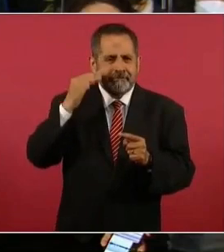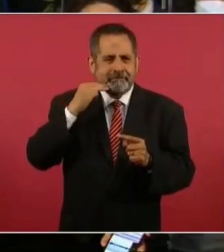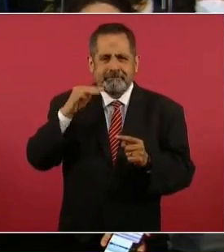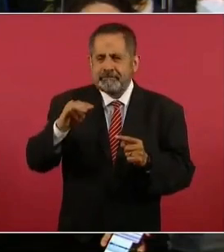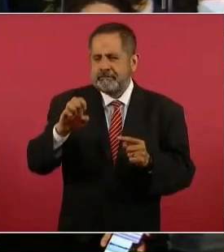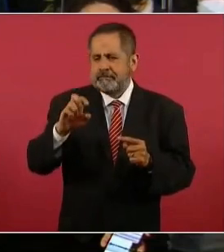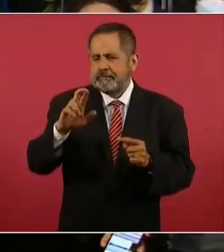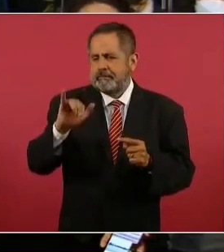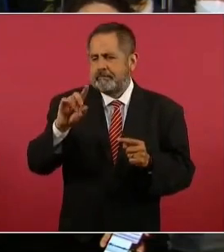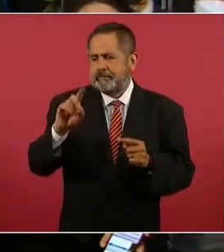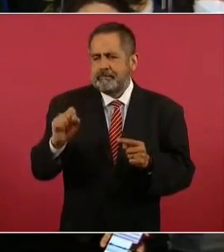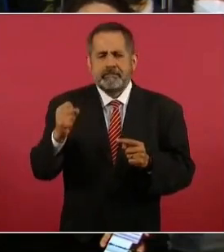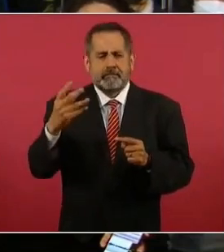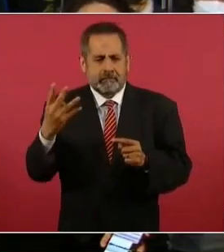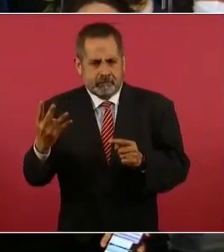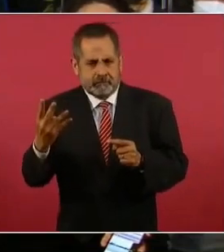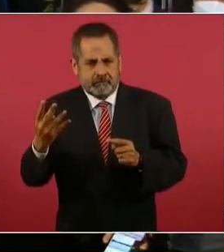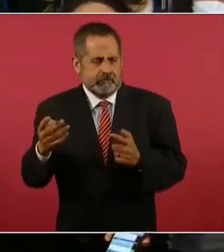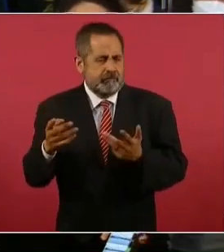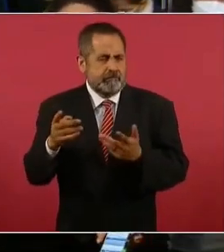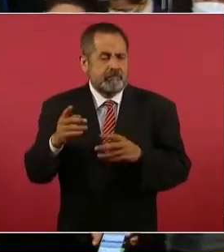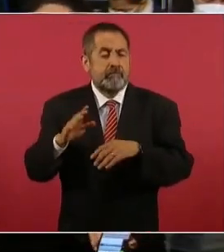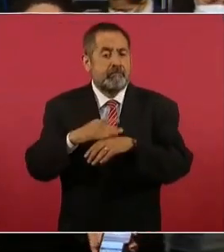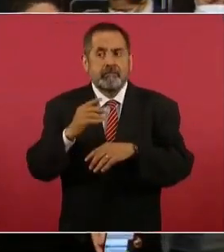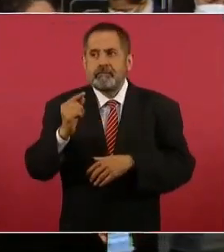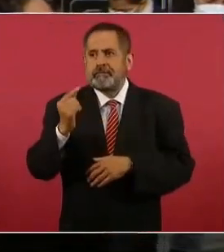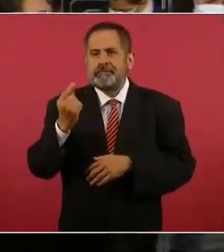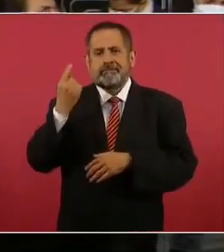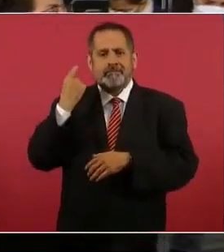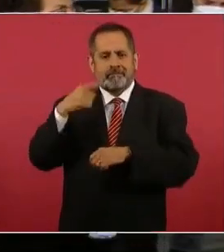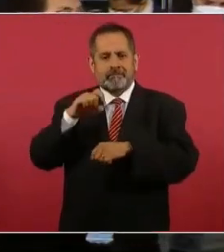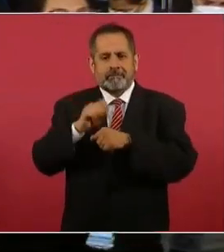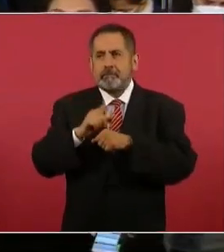Valladolid, porque la semana pasada hubo apagones.